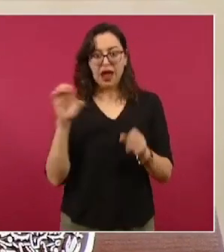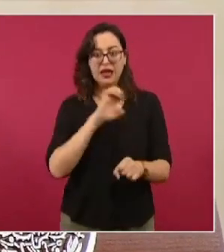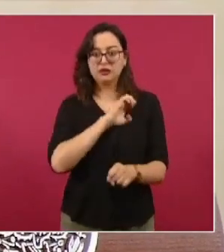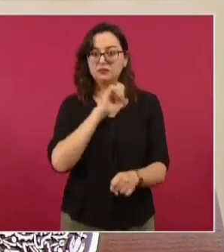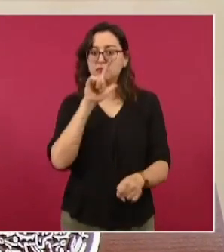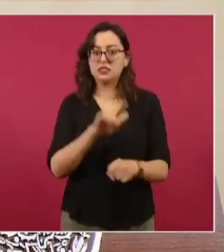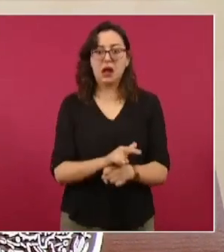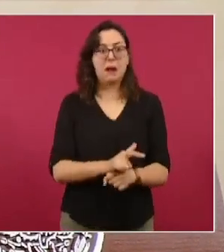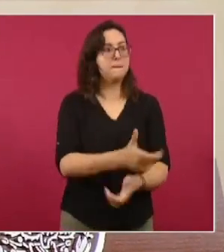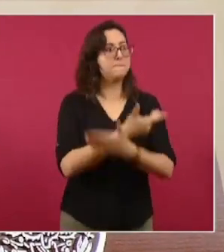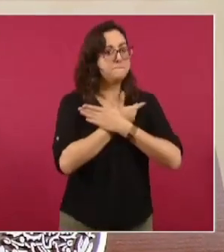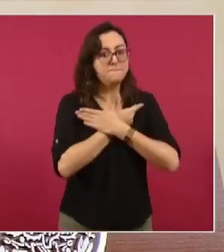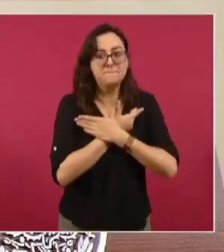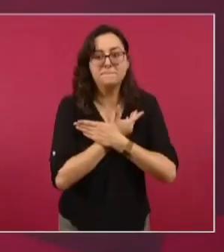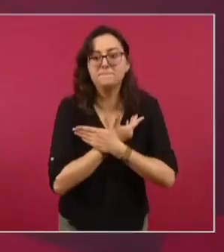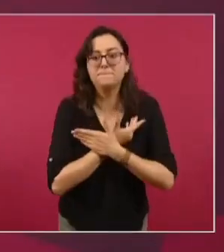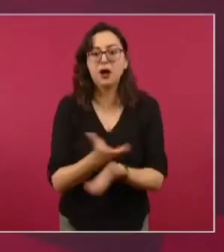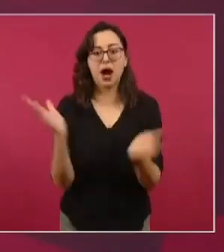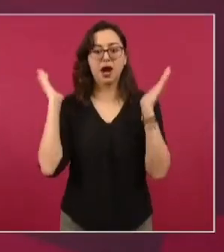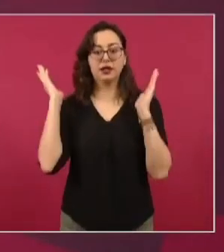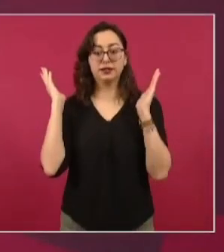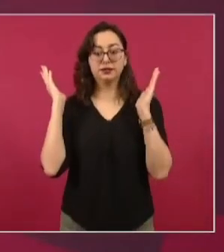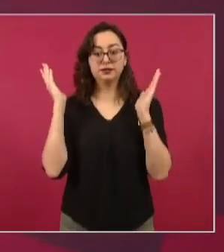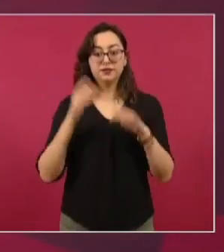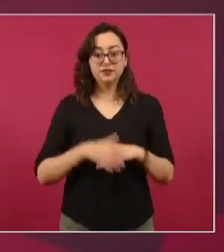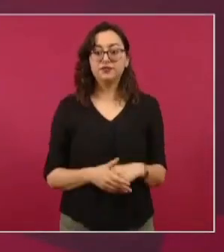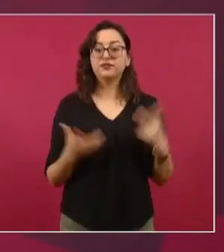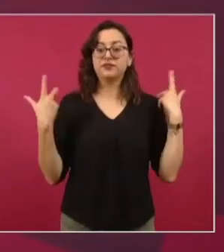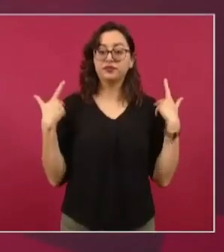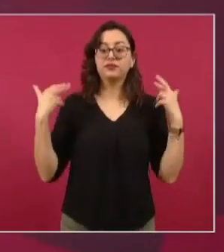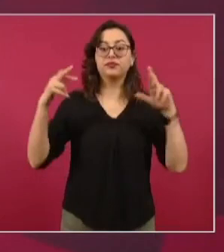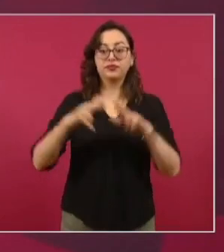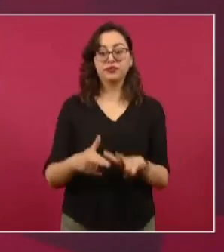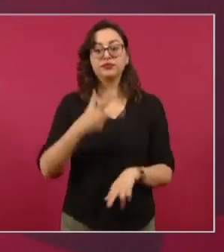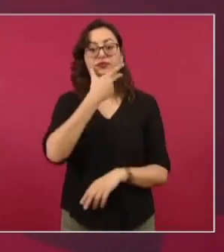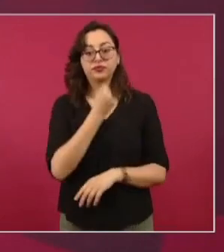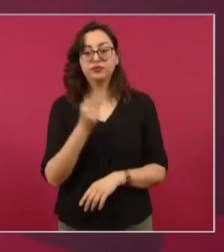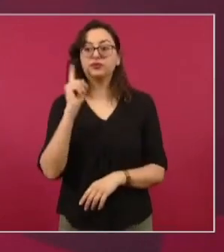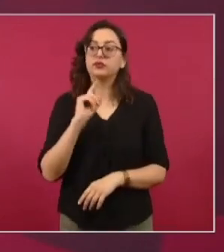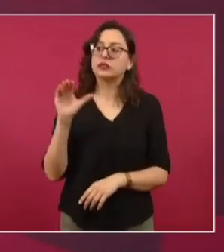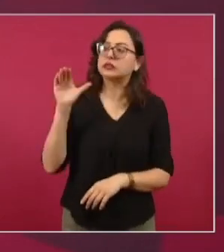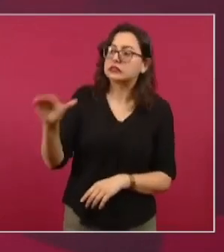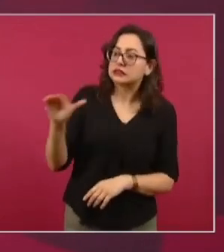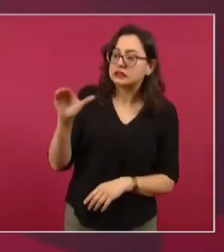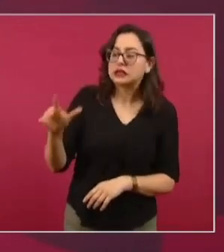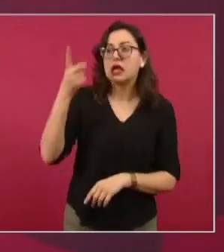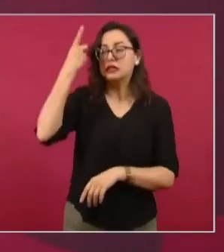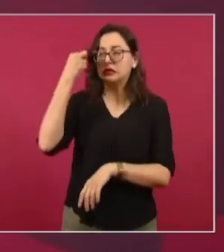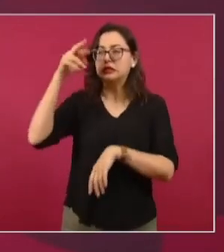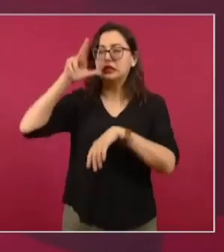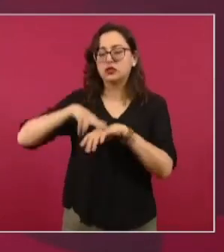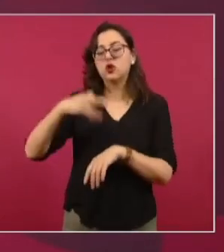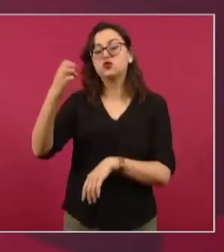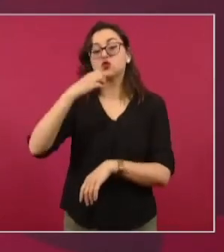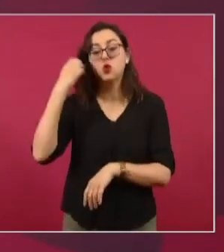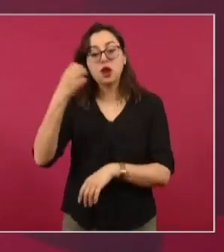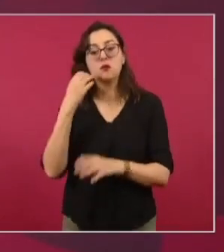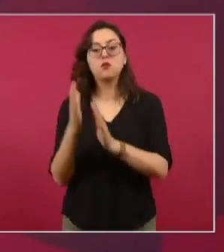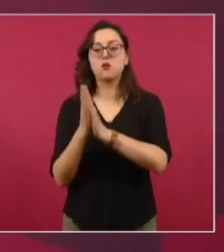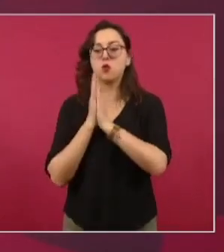y le estamos pidiendo a los maestros que se han portado muy bien maestras maestros directores de las escuelas